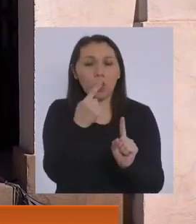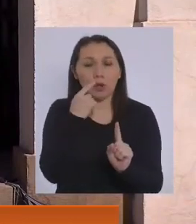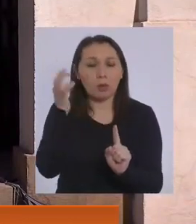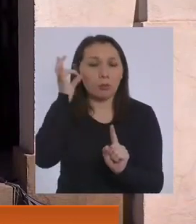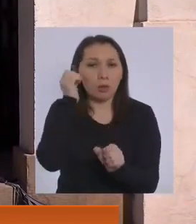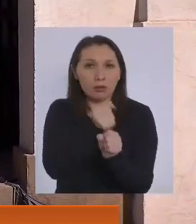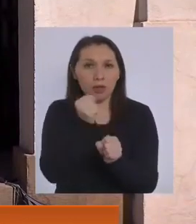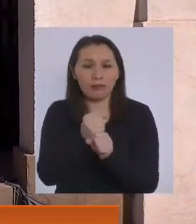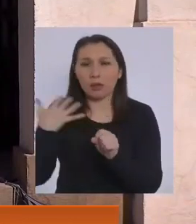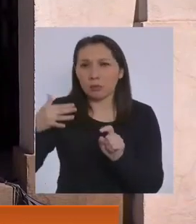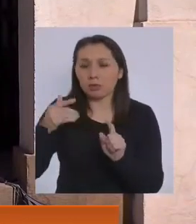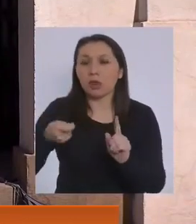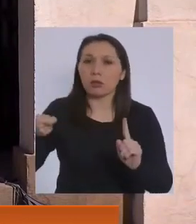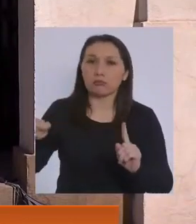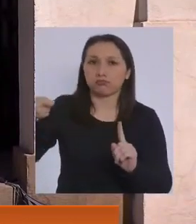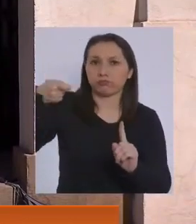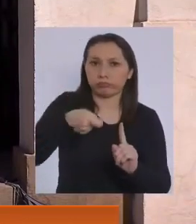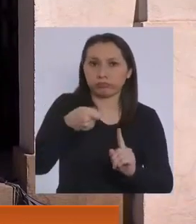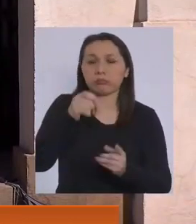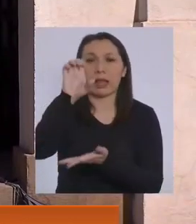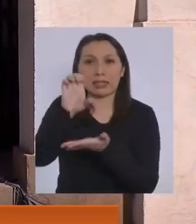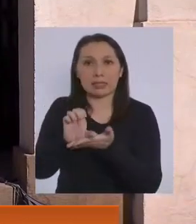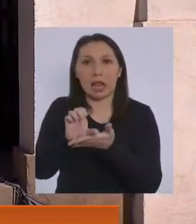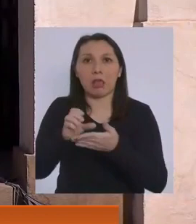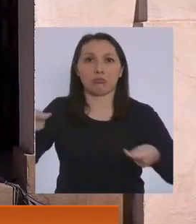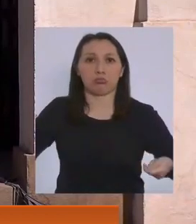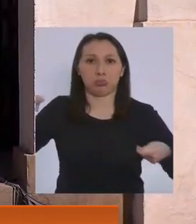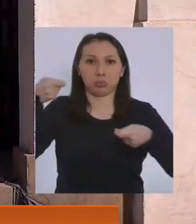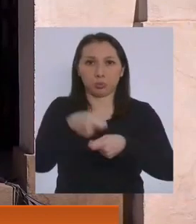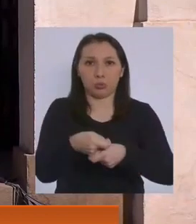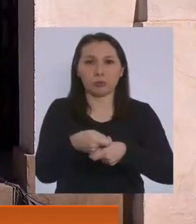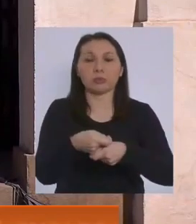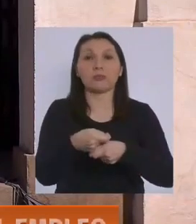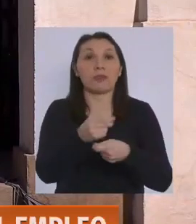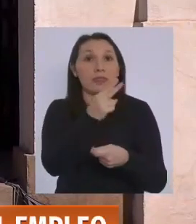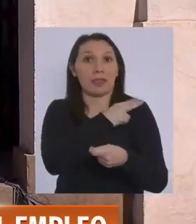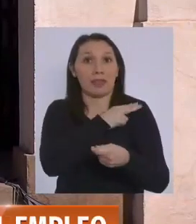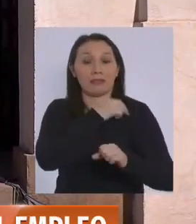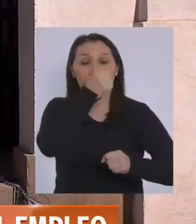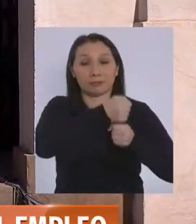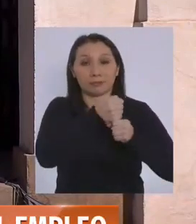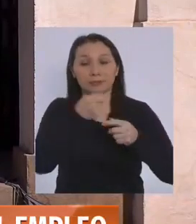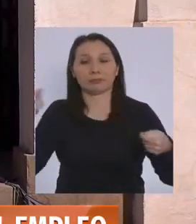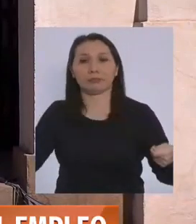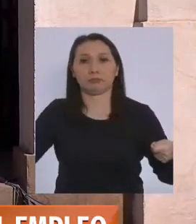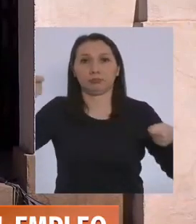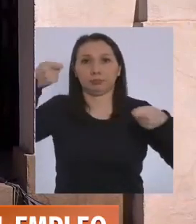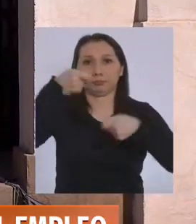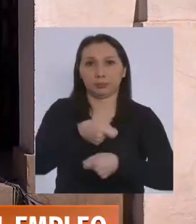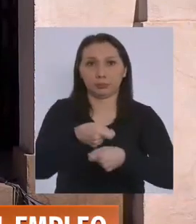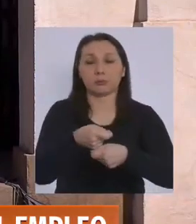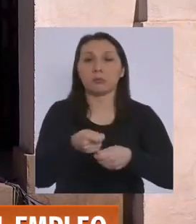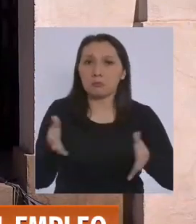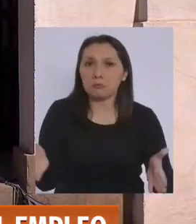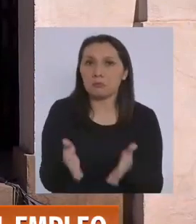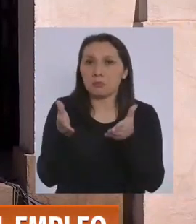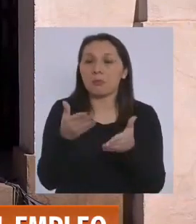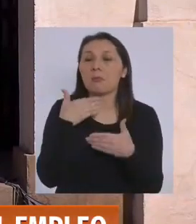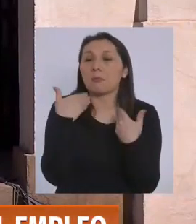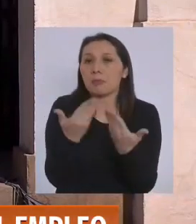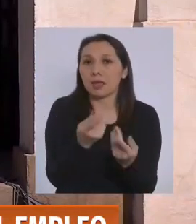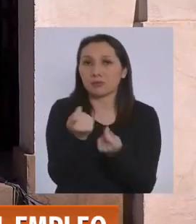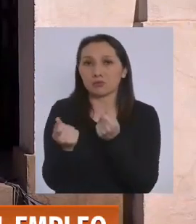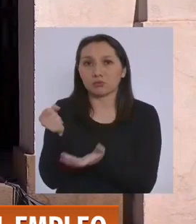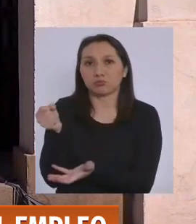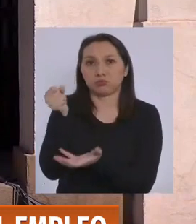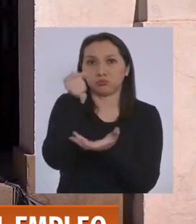trabajadora, aportando desde el Estado un subsidio que va al empleador, de forma tal de incentivarlo, de facilitarle, de entregarle